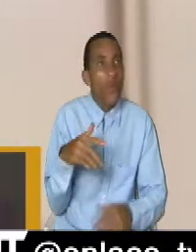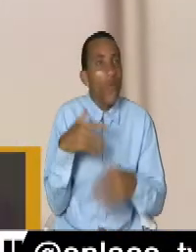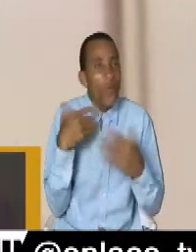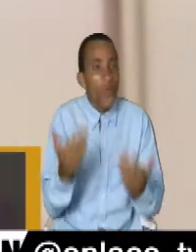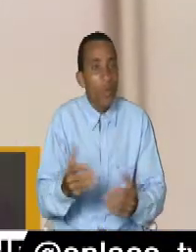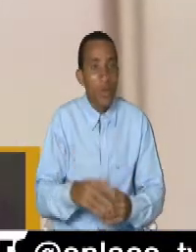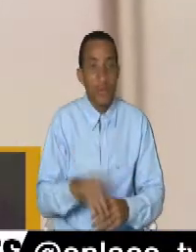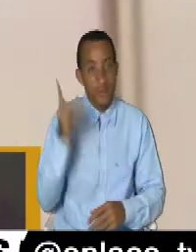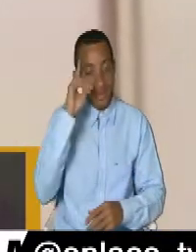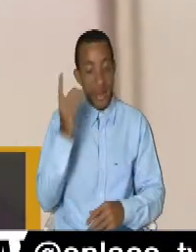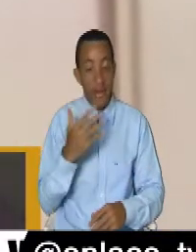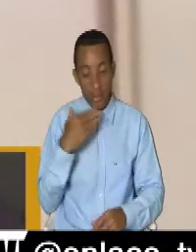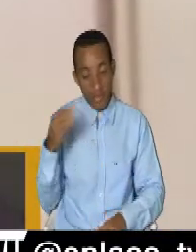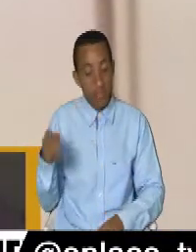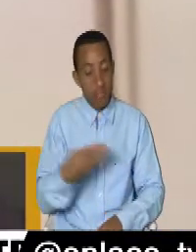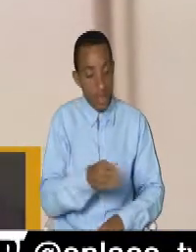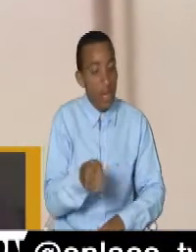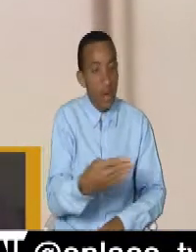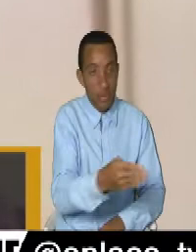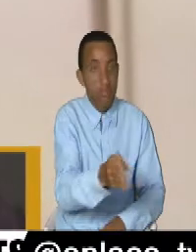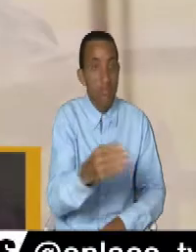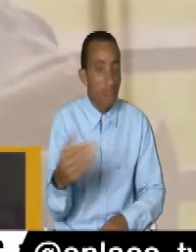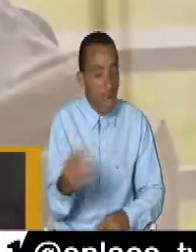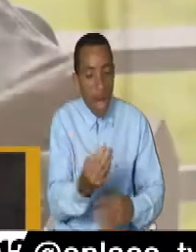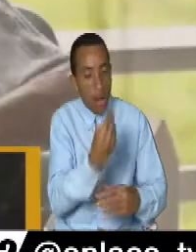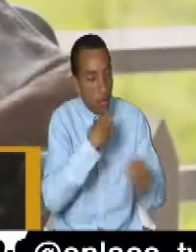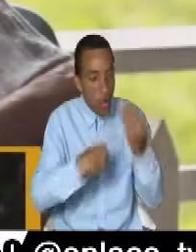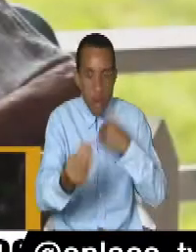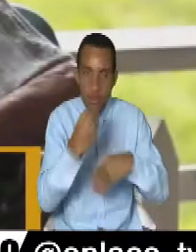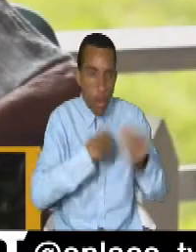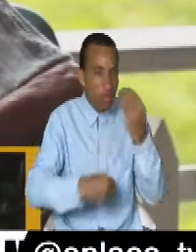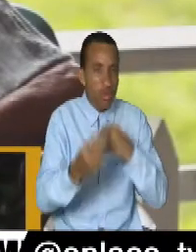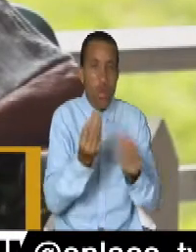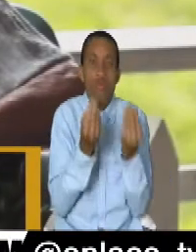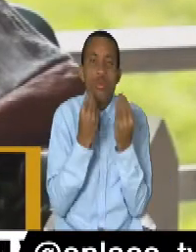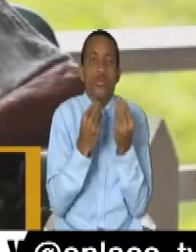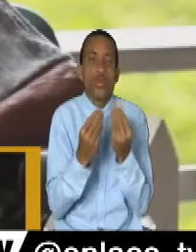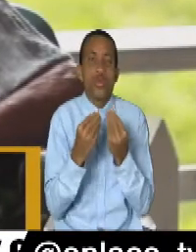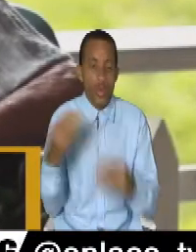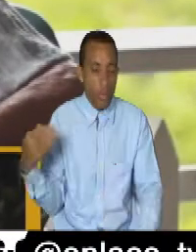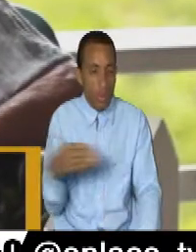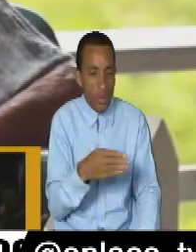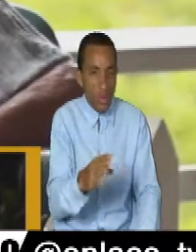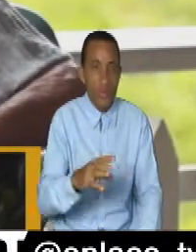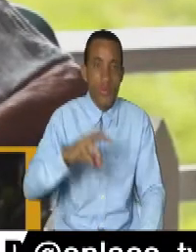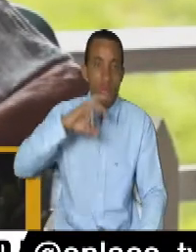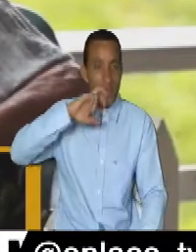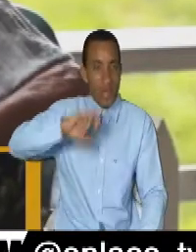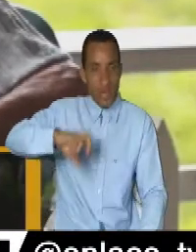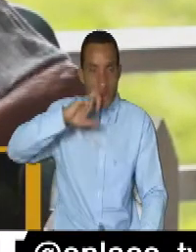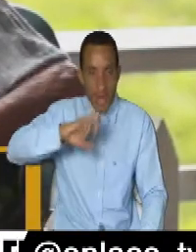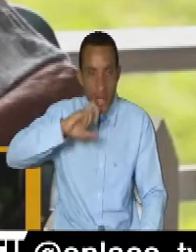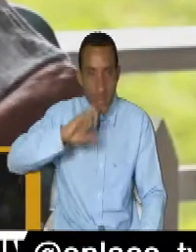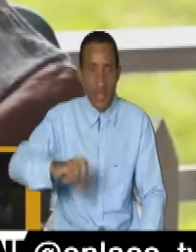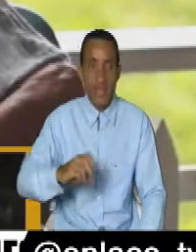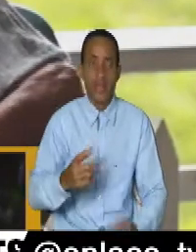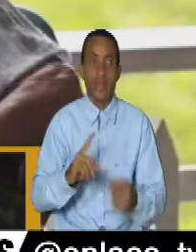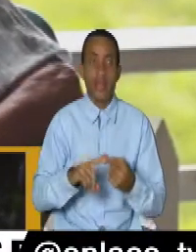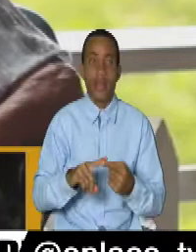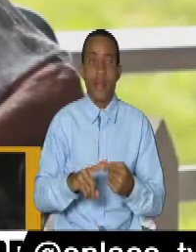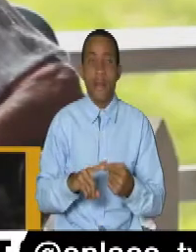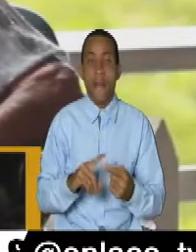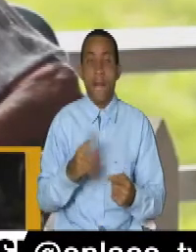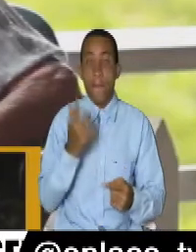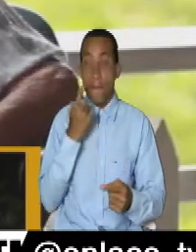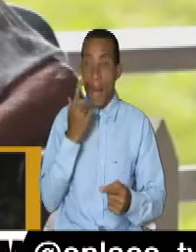que el pescado, yo no sé. Yo comí mucho pescado, carne. Mi papá era agricultor